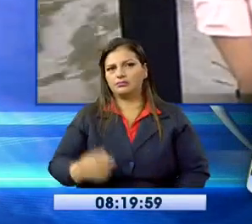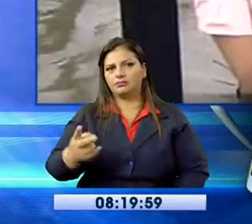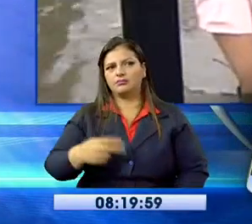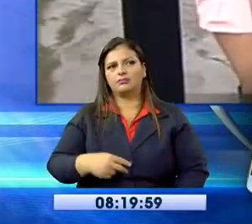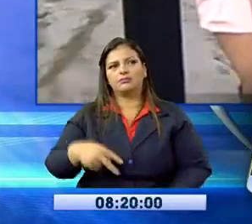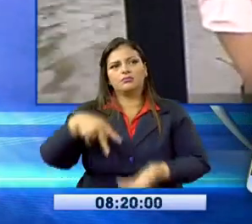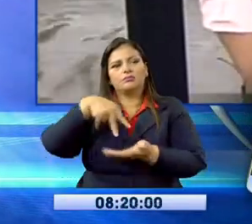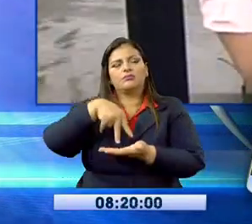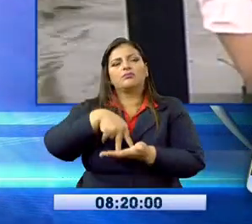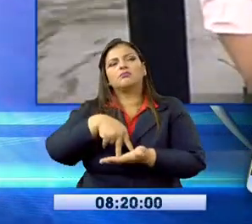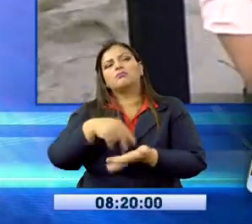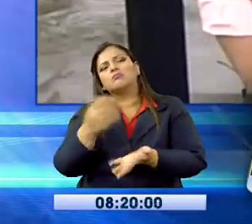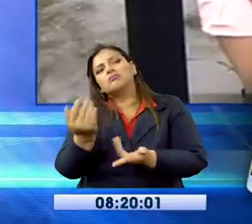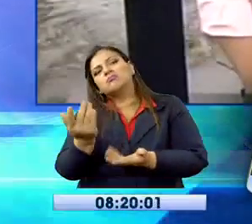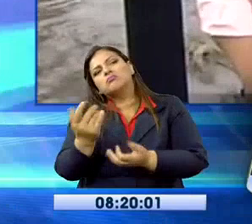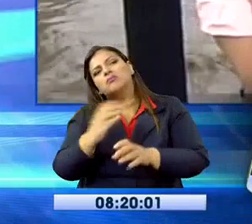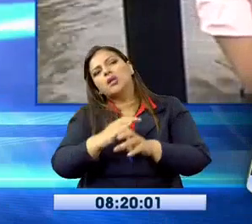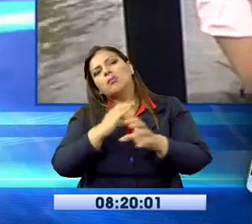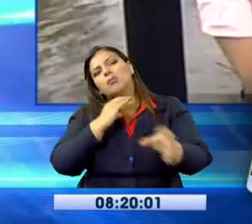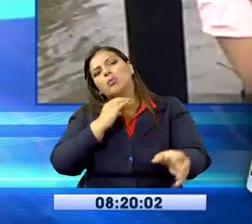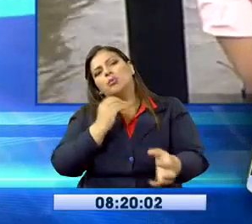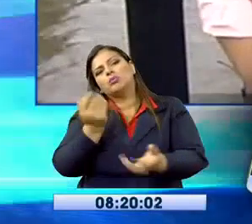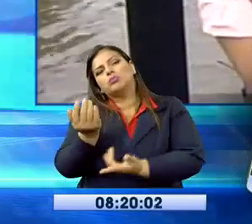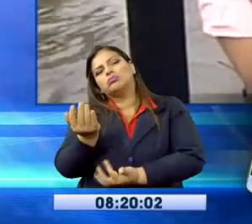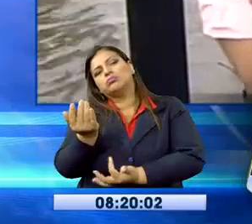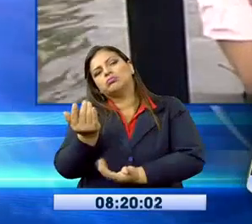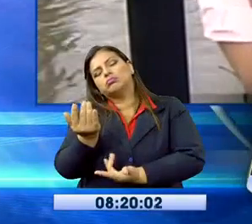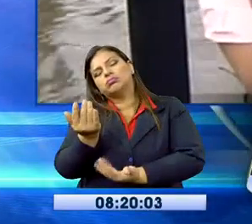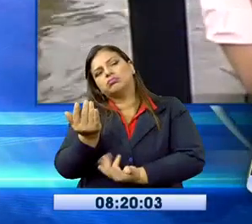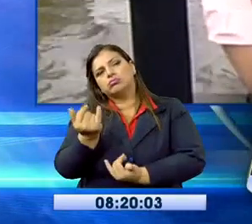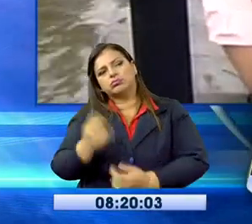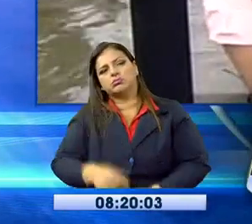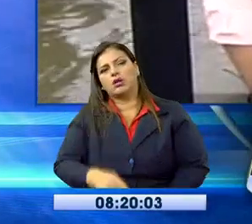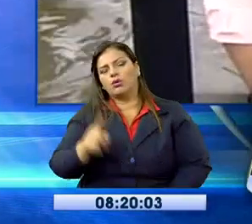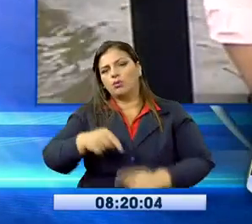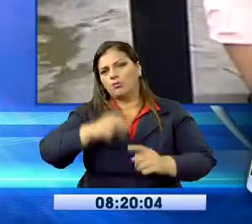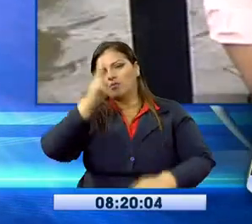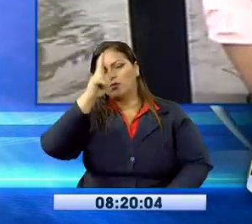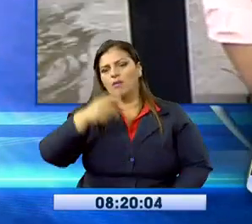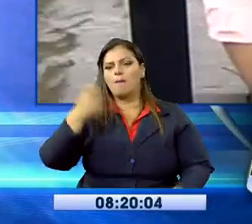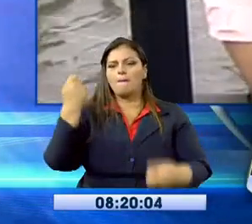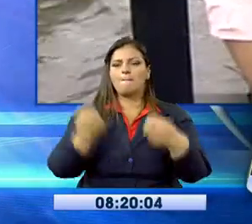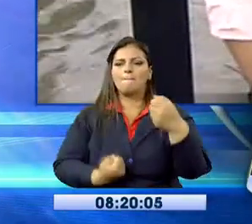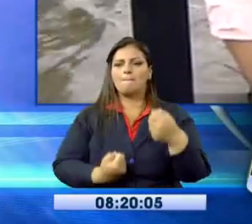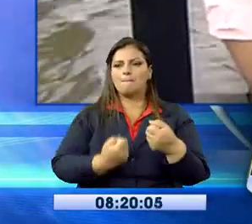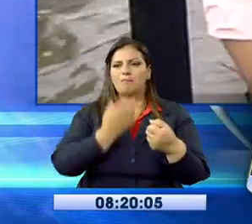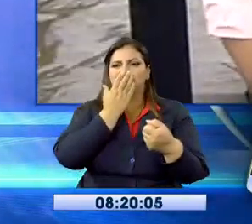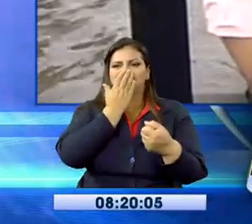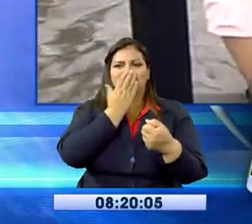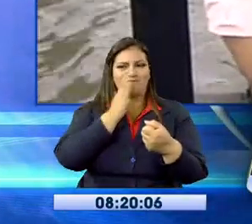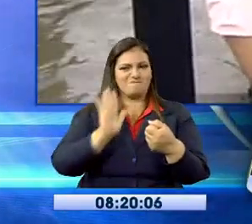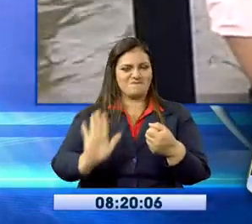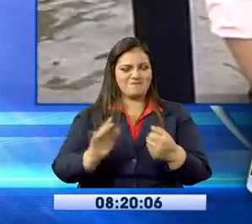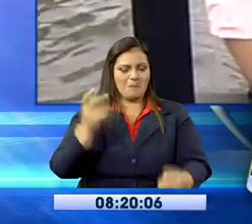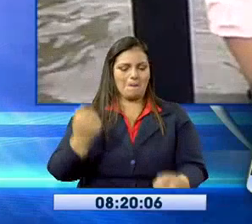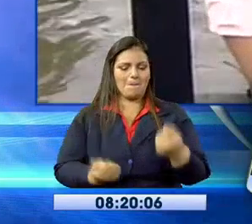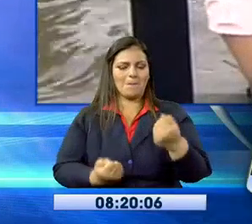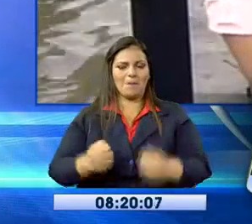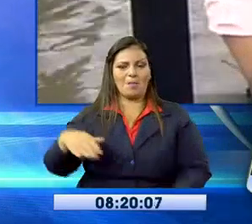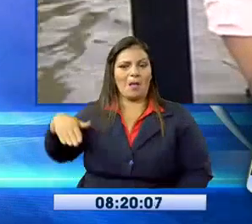esperando carros, trabajando, como sean el caso prudentes de Enrique y nuestro camarógrafo, por favor, que no sean por lo menos un poco respetuosos y